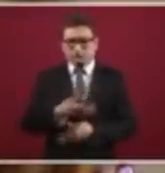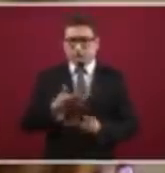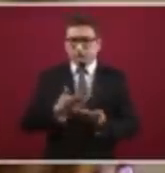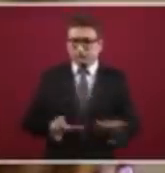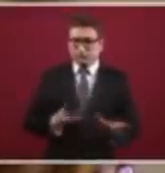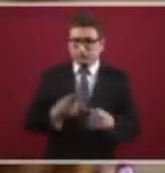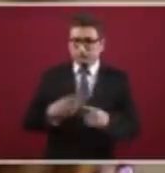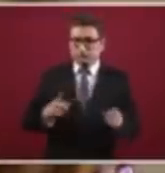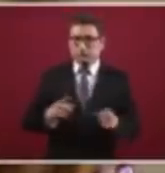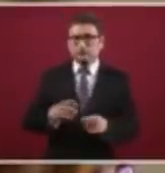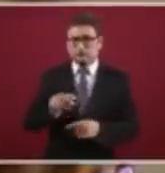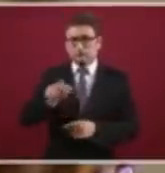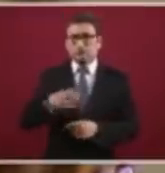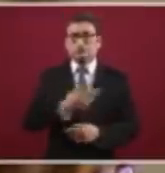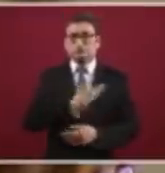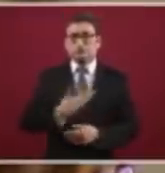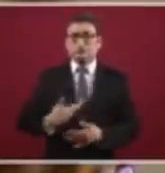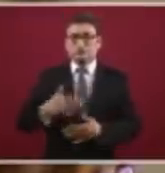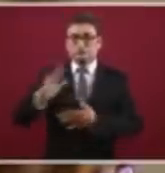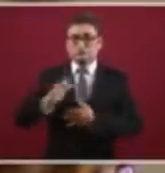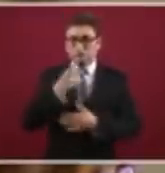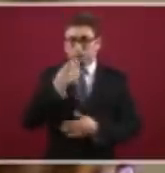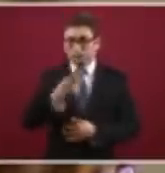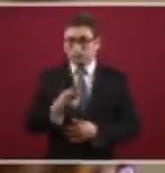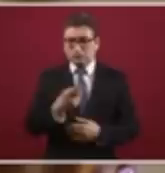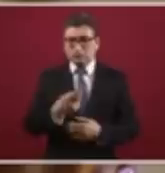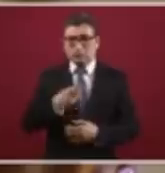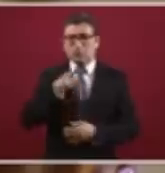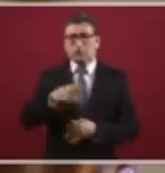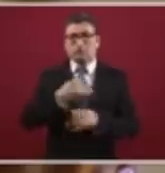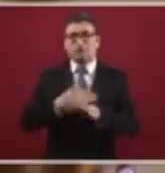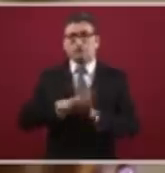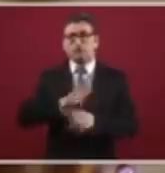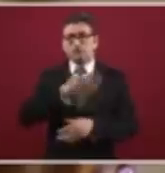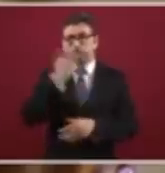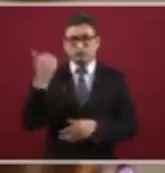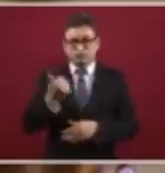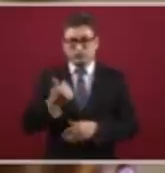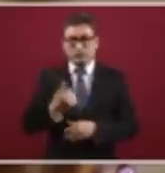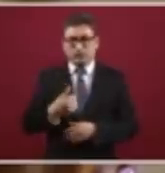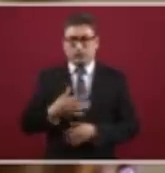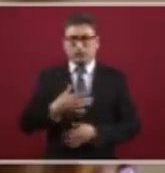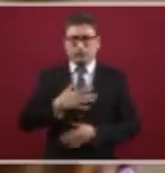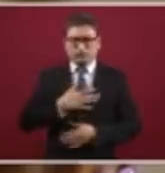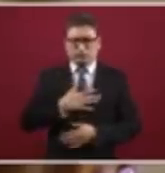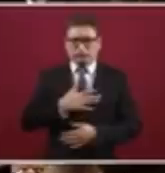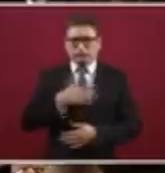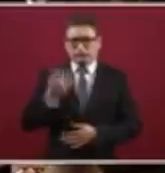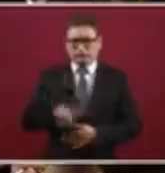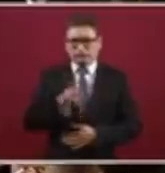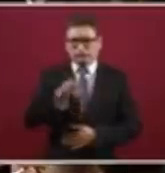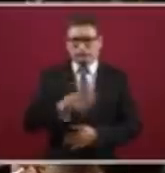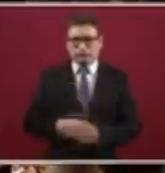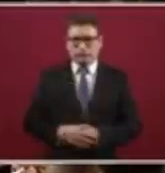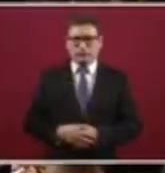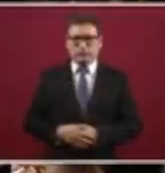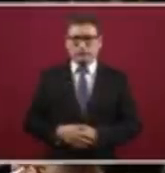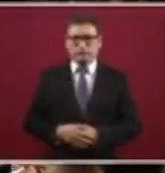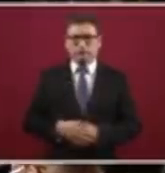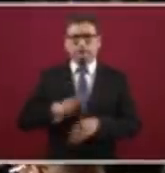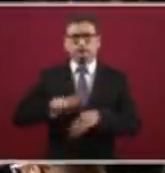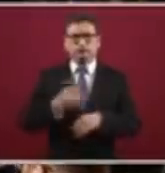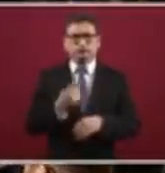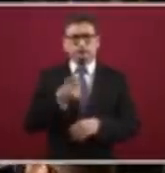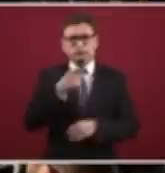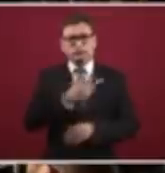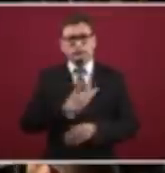presidente dijo una cosa no sabía de esta situación y yo me pregunto por qué el señor